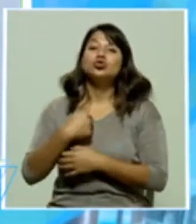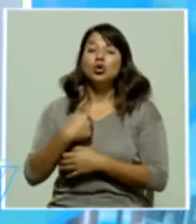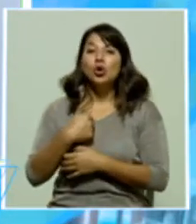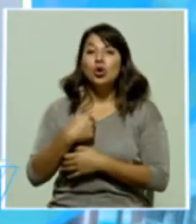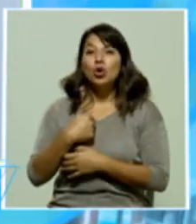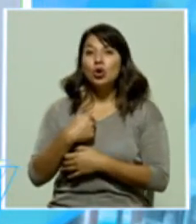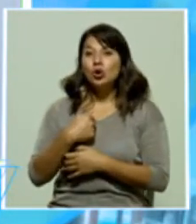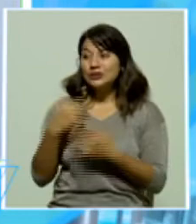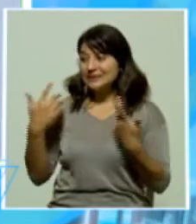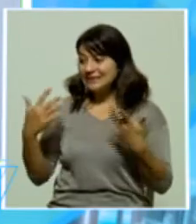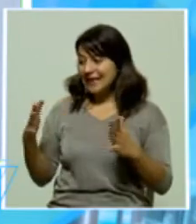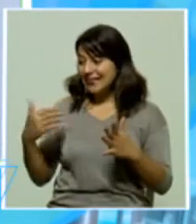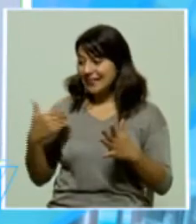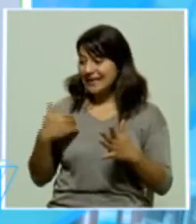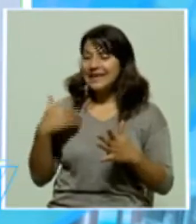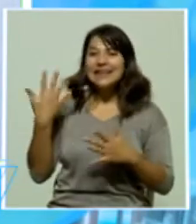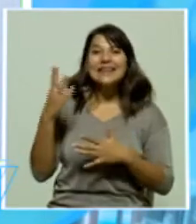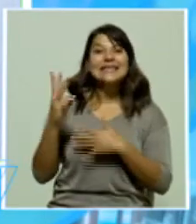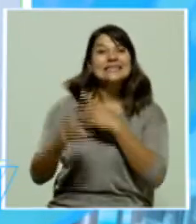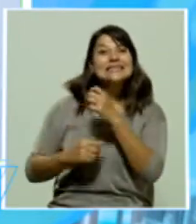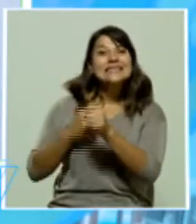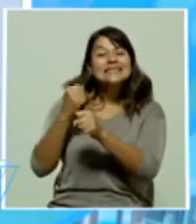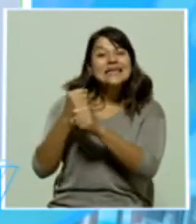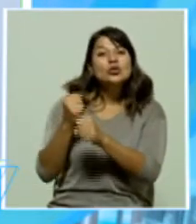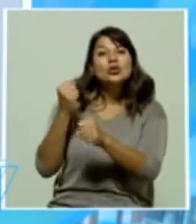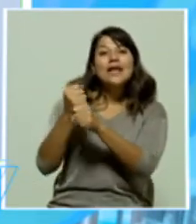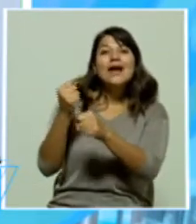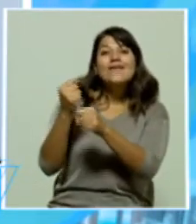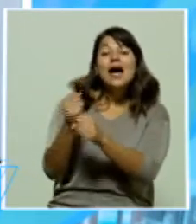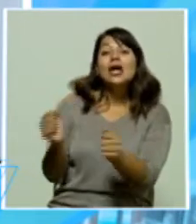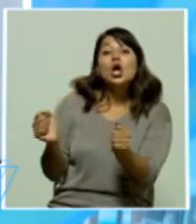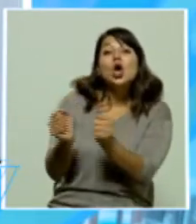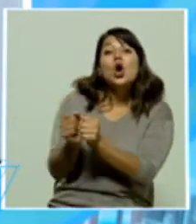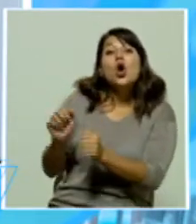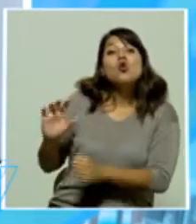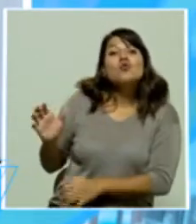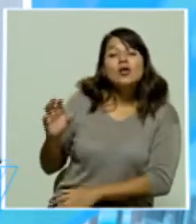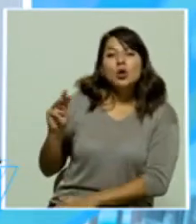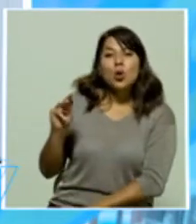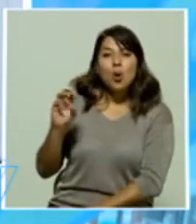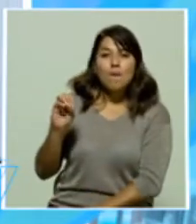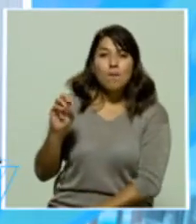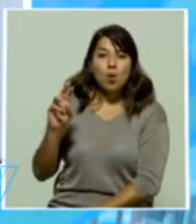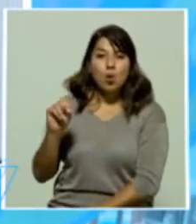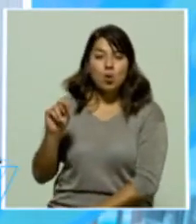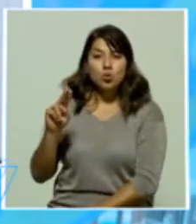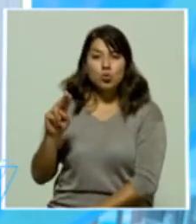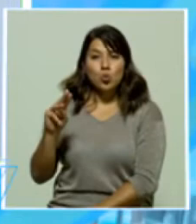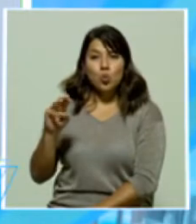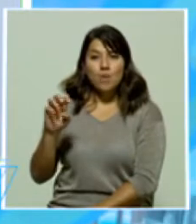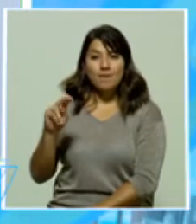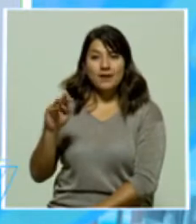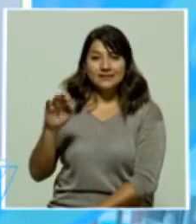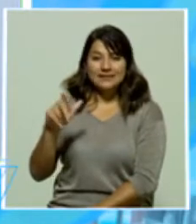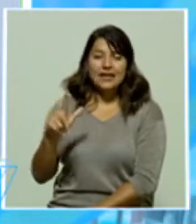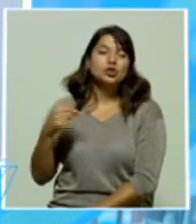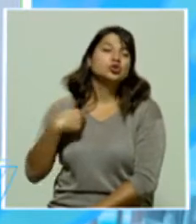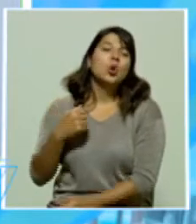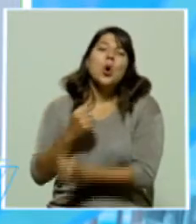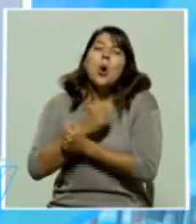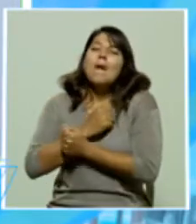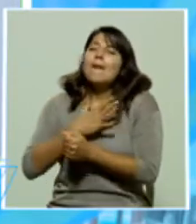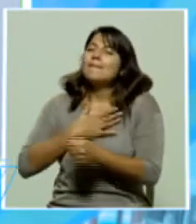documental, 16 años de trabajar en Radio Monumental, y entonces, aunque yo amo muchísimo lo que hago, disfruto lo que hago todos los